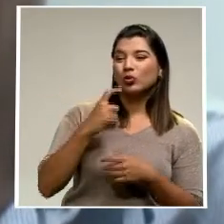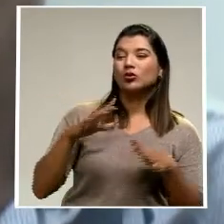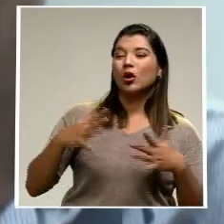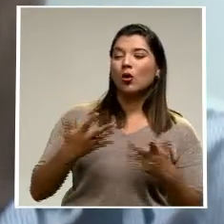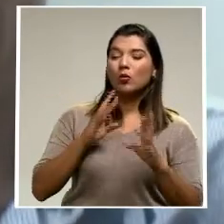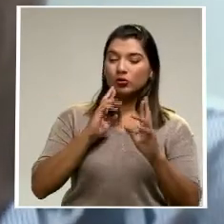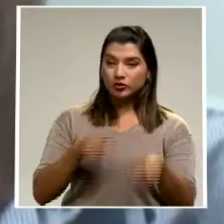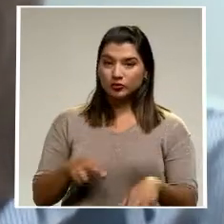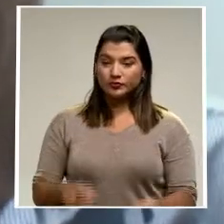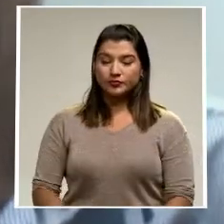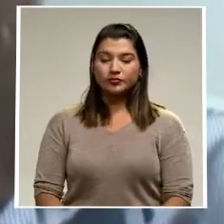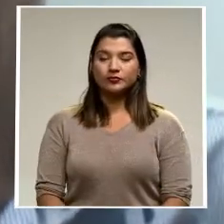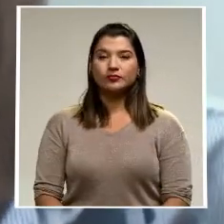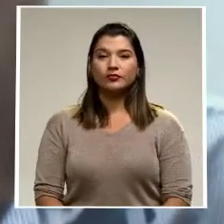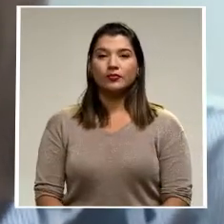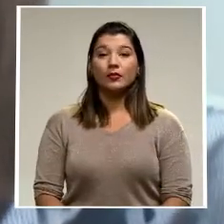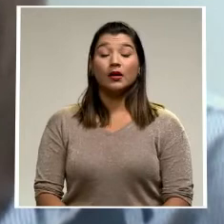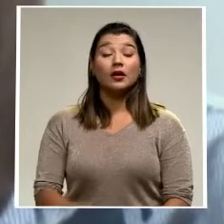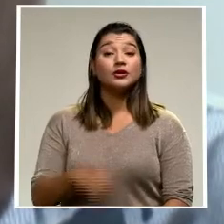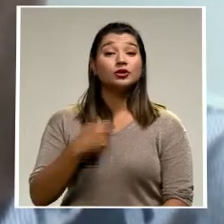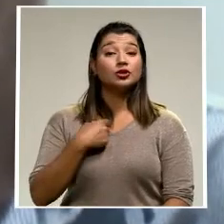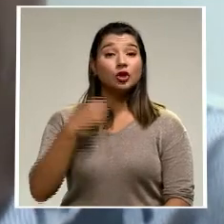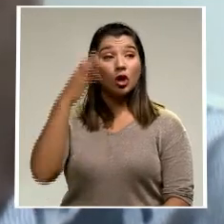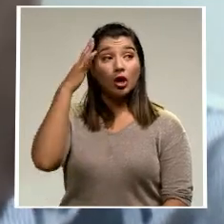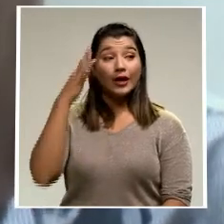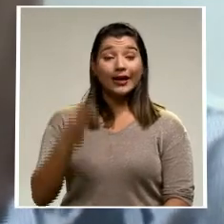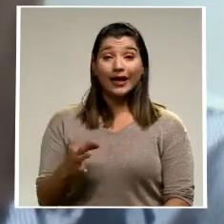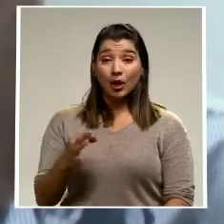respuesta precisamente. Creo que